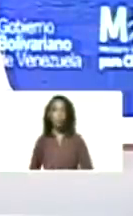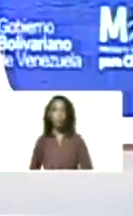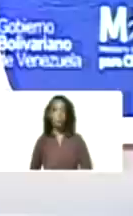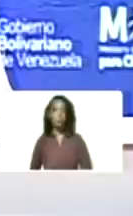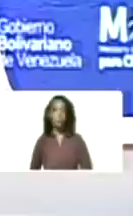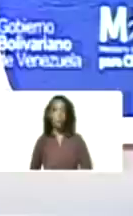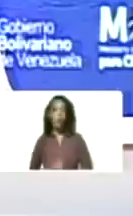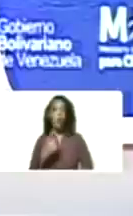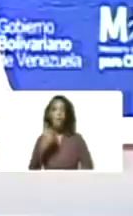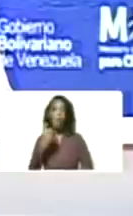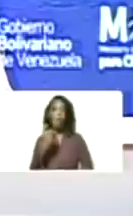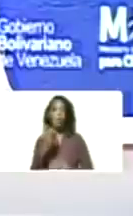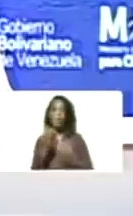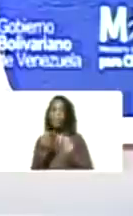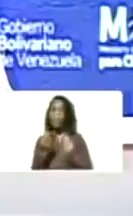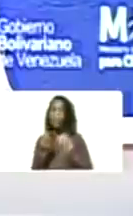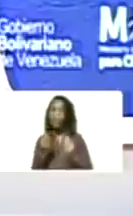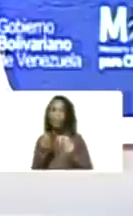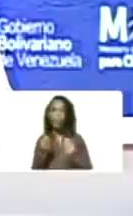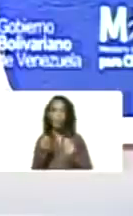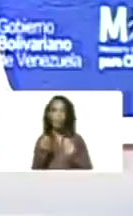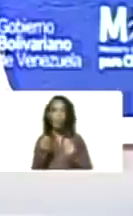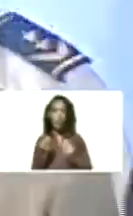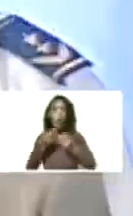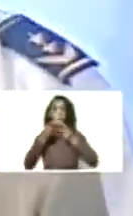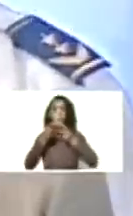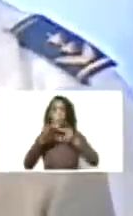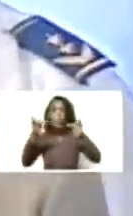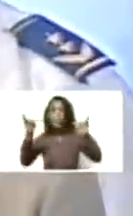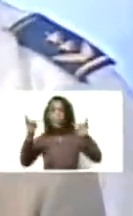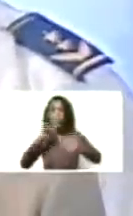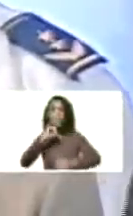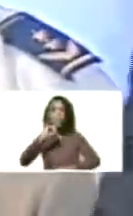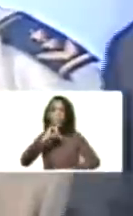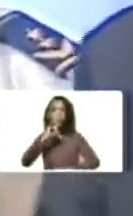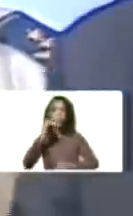falta mucho por difundir e informar